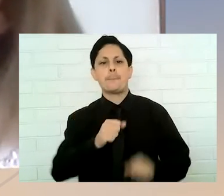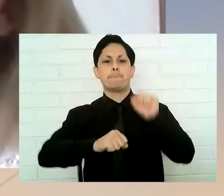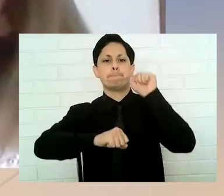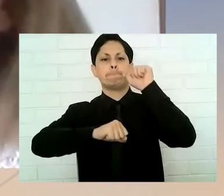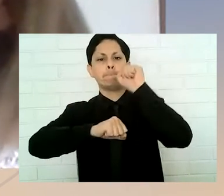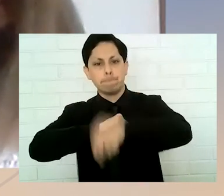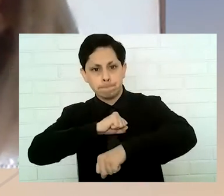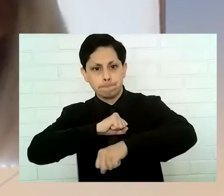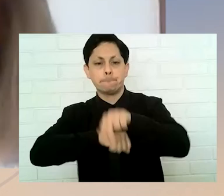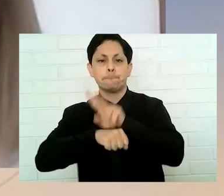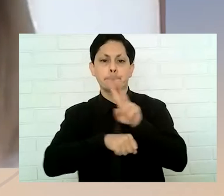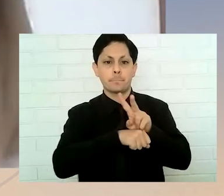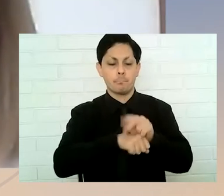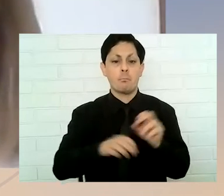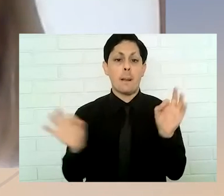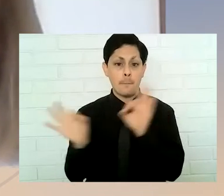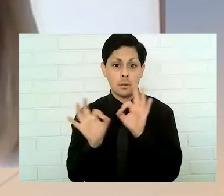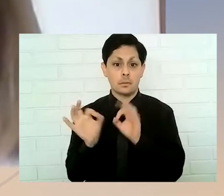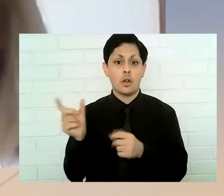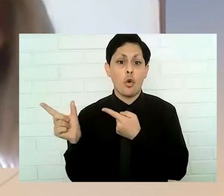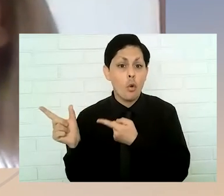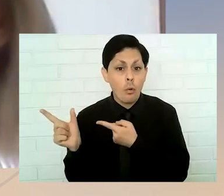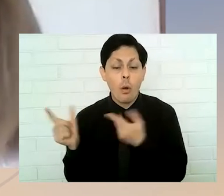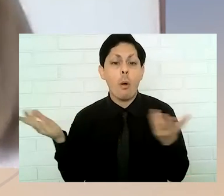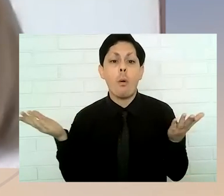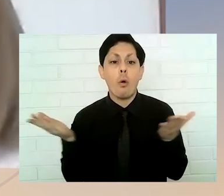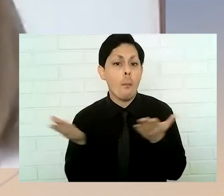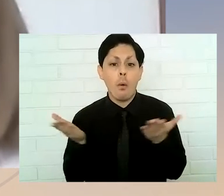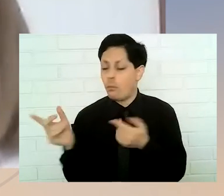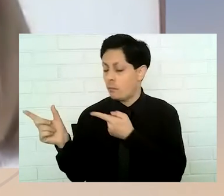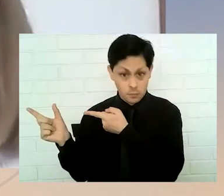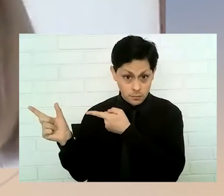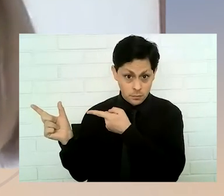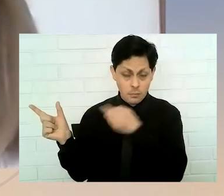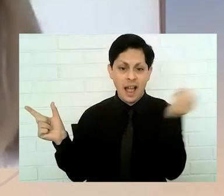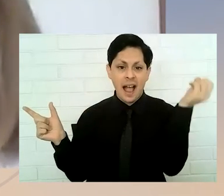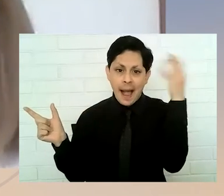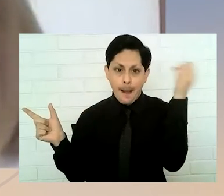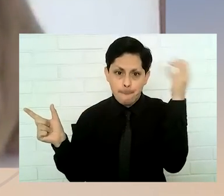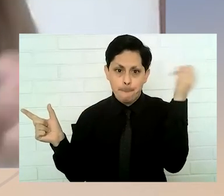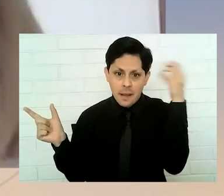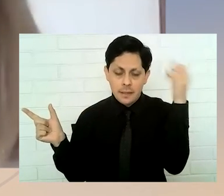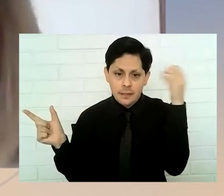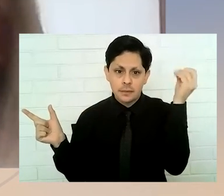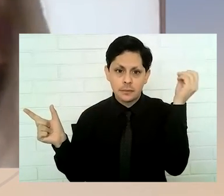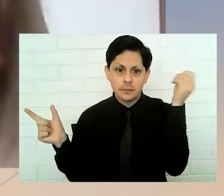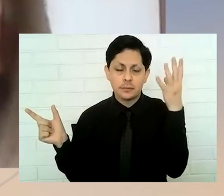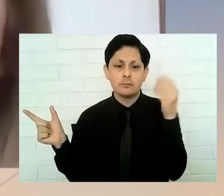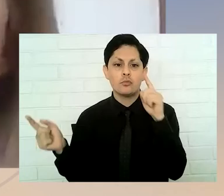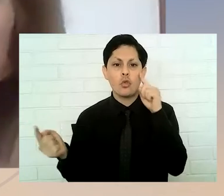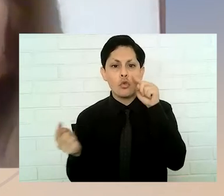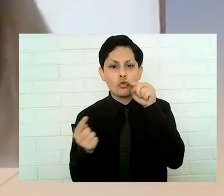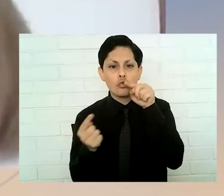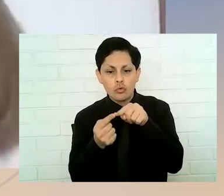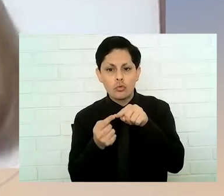la explicación sobre cómo ocurre el aprendizaje desde una perspectiva, voy a decirlo en general,